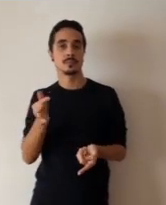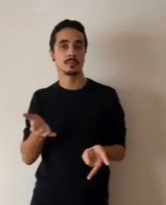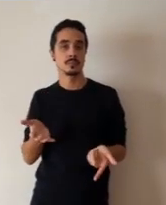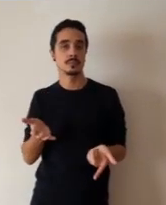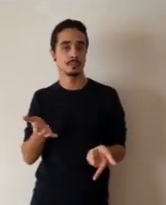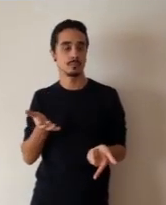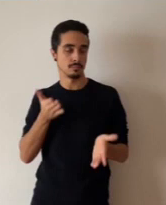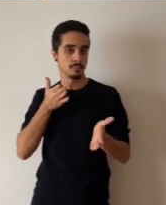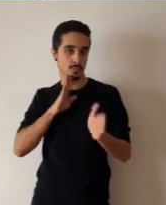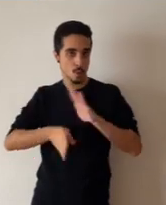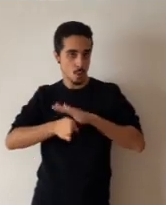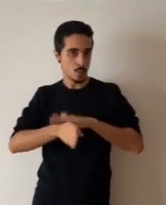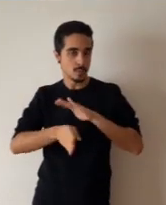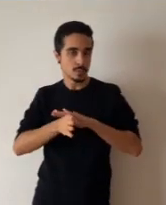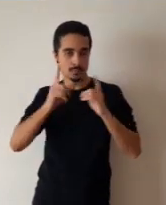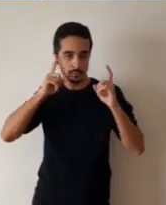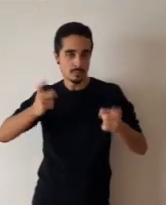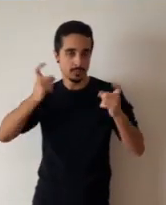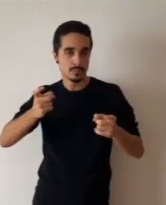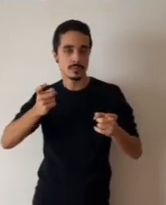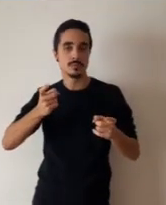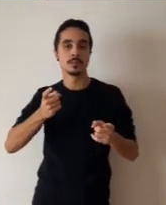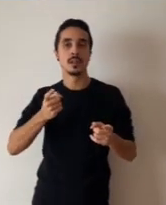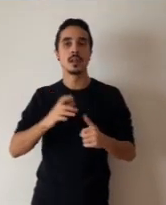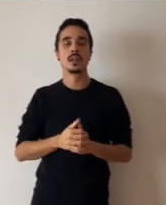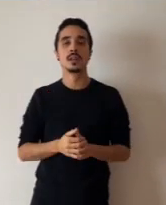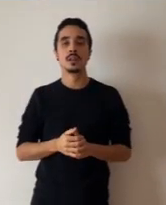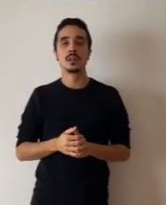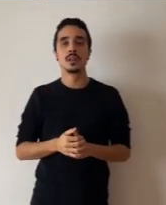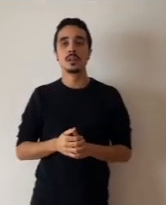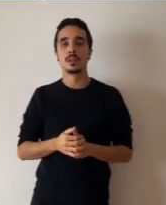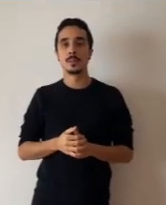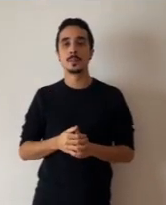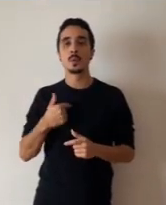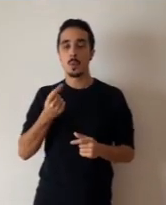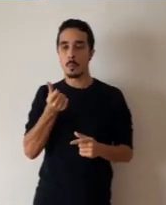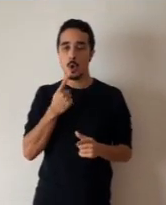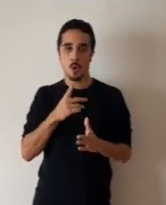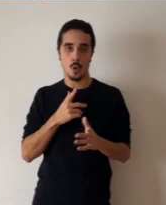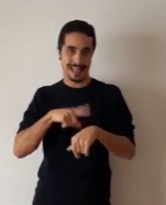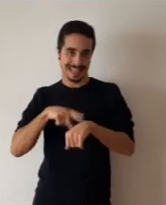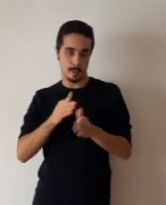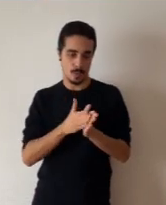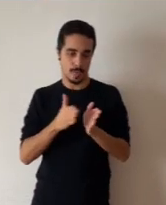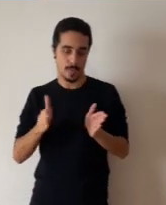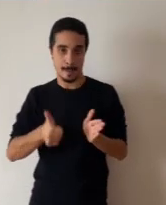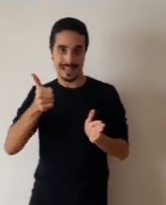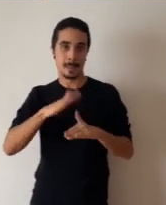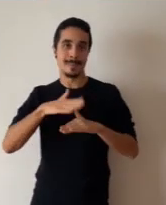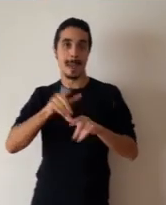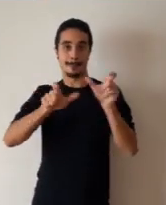Y bueno, pues seguiremos adelante con esto. Voy a darle un pelín más de tiempo para